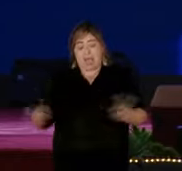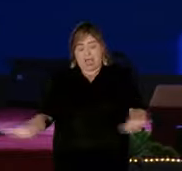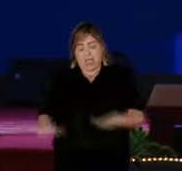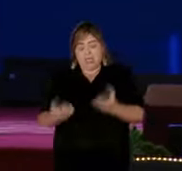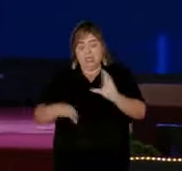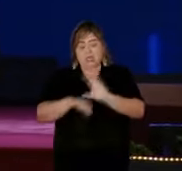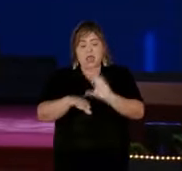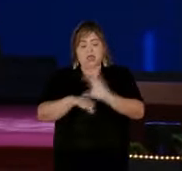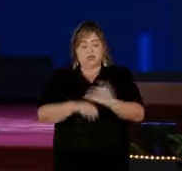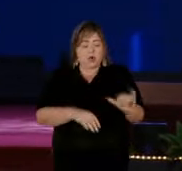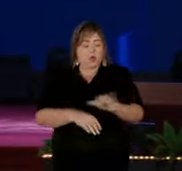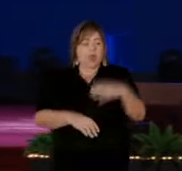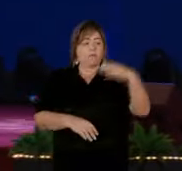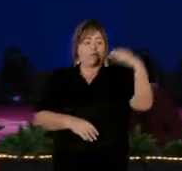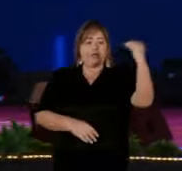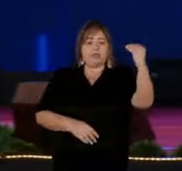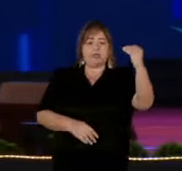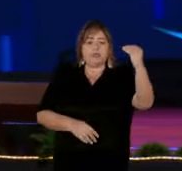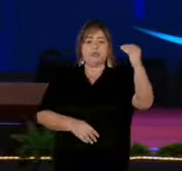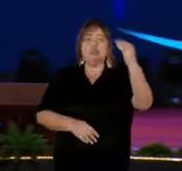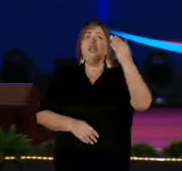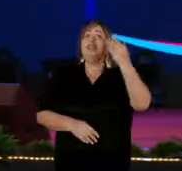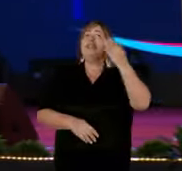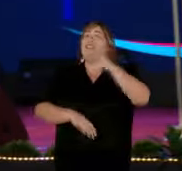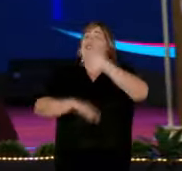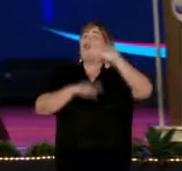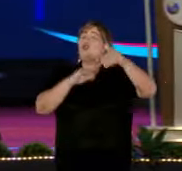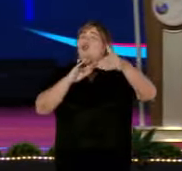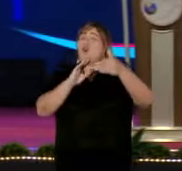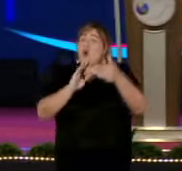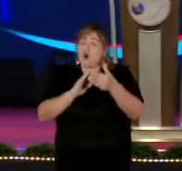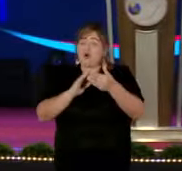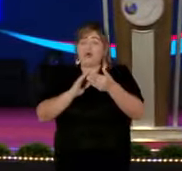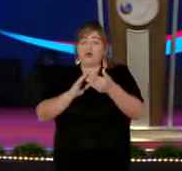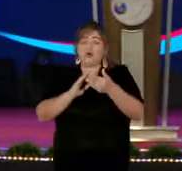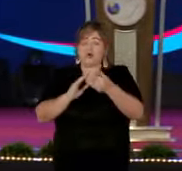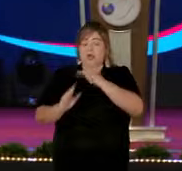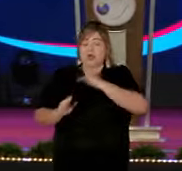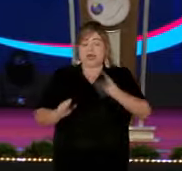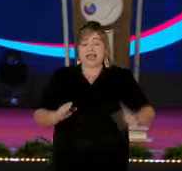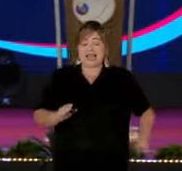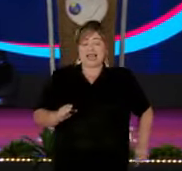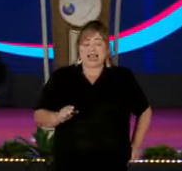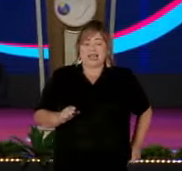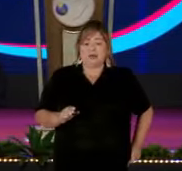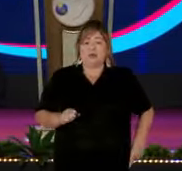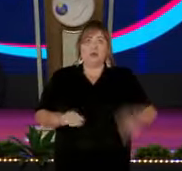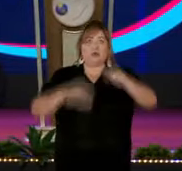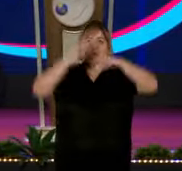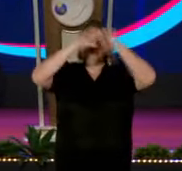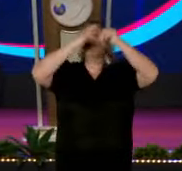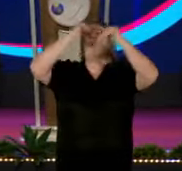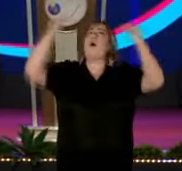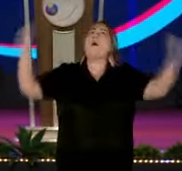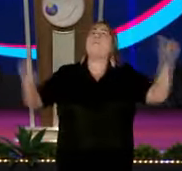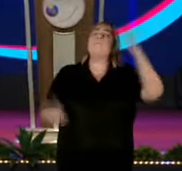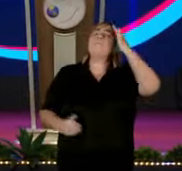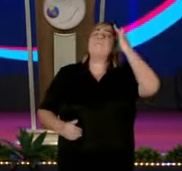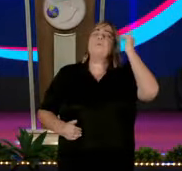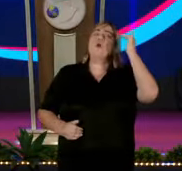de Dios y todas relacionadas con el reino, porque el reino de los cielos sufre violencia y solamente los